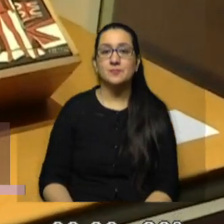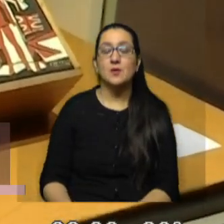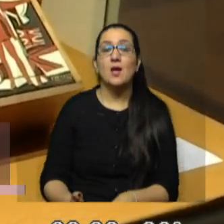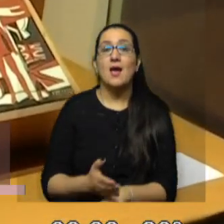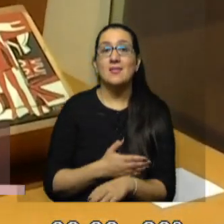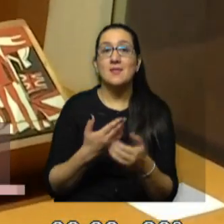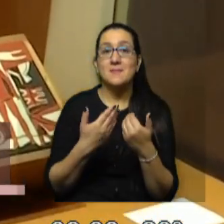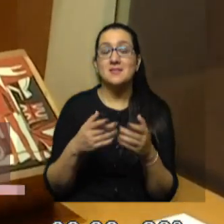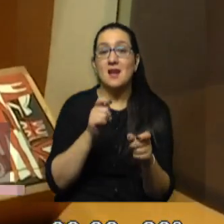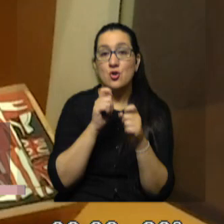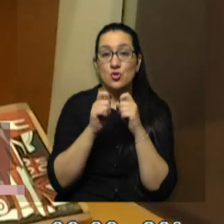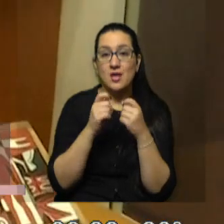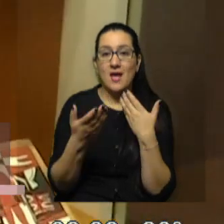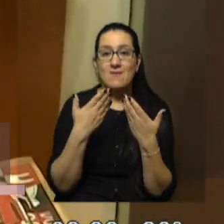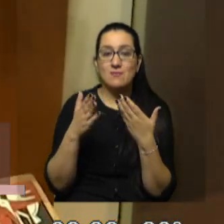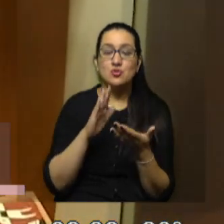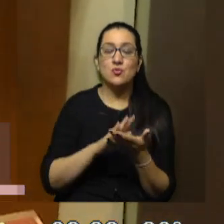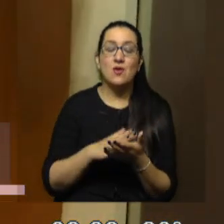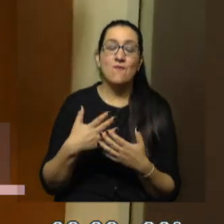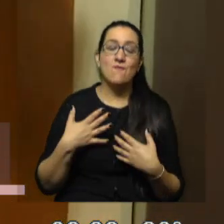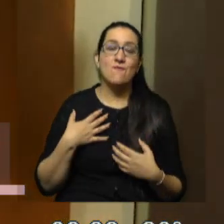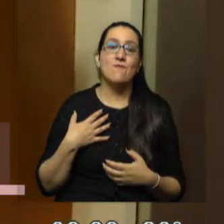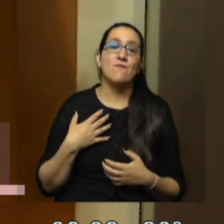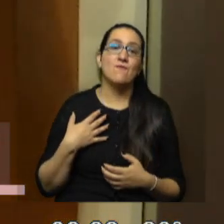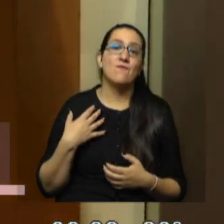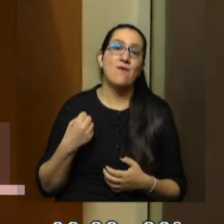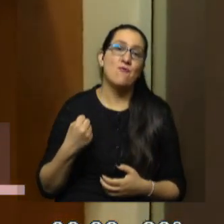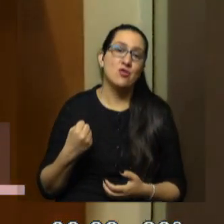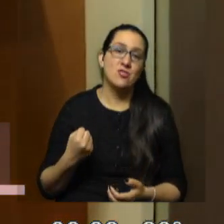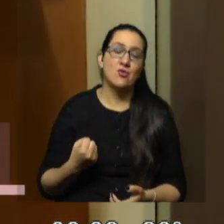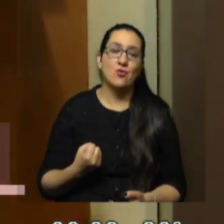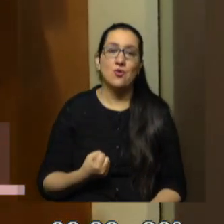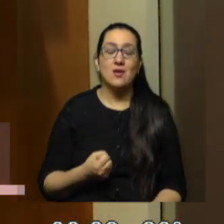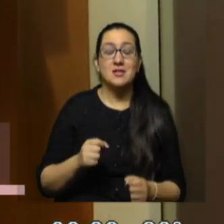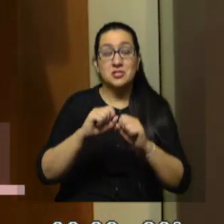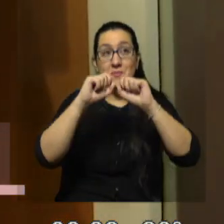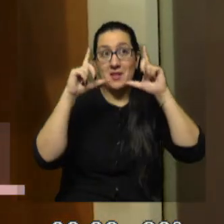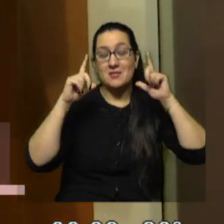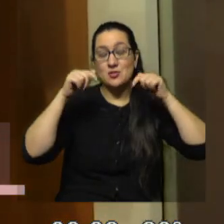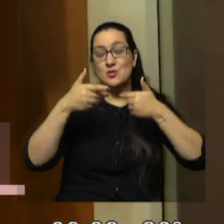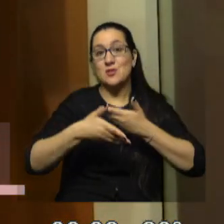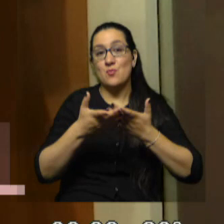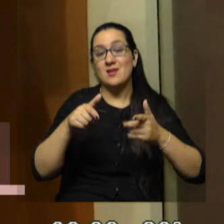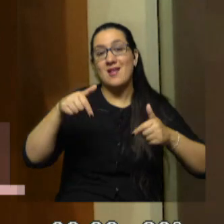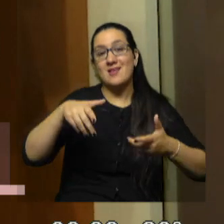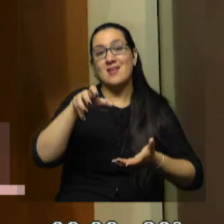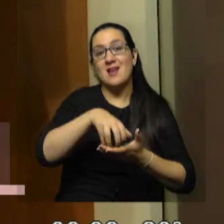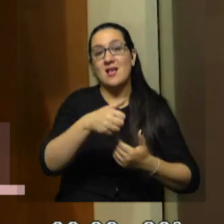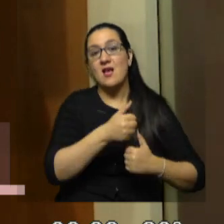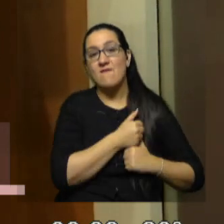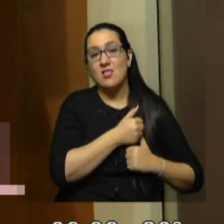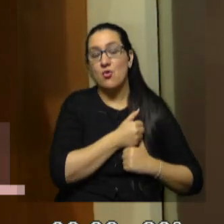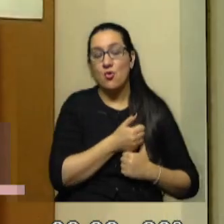empezar la nota hablábamos de las obras favoritas, de las cuales más podían llamar la atención, que se mostraban aquí en el Cabildo, cuáles